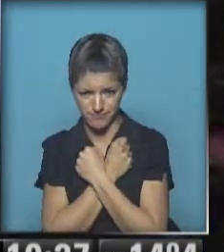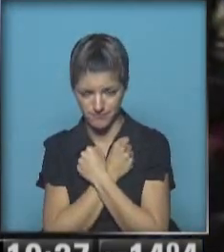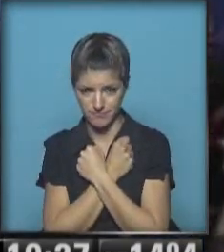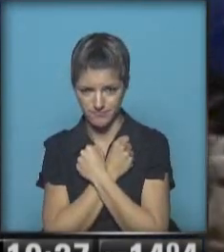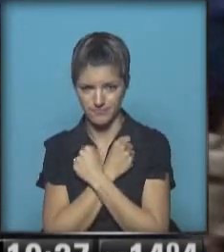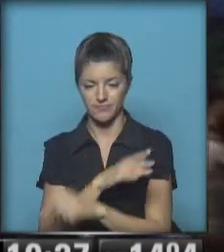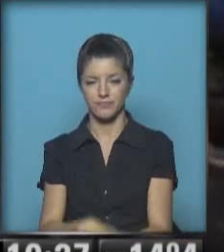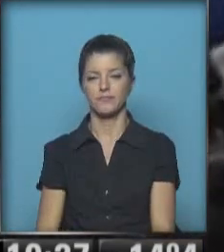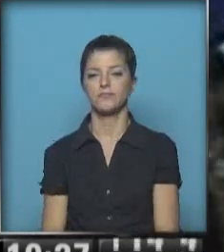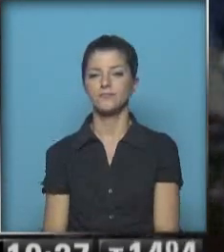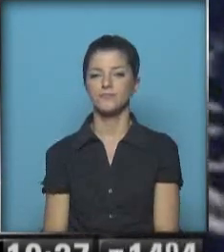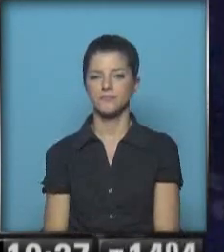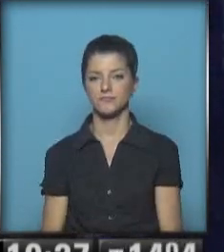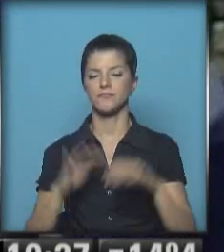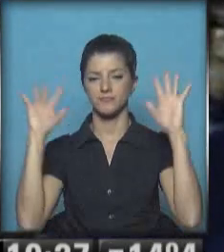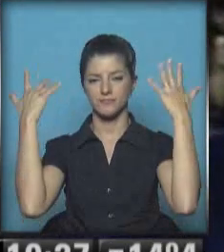Kirchner.